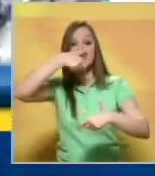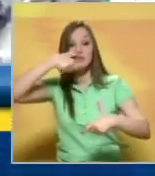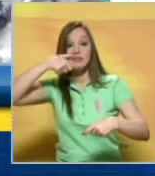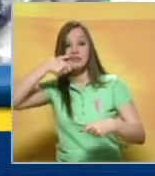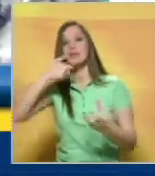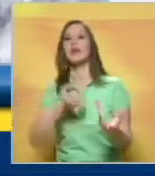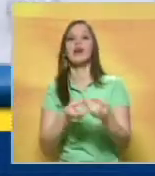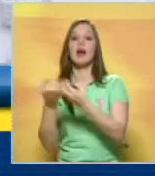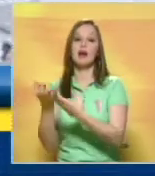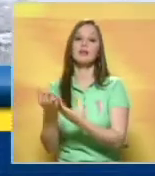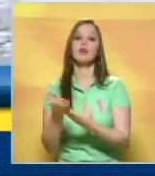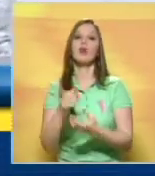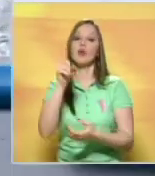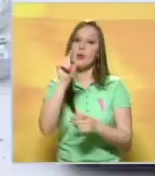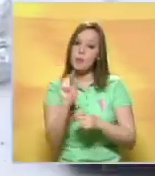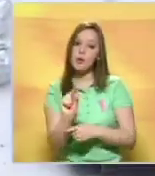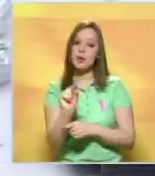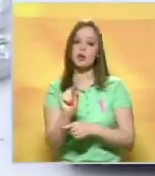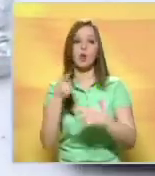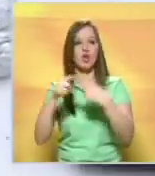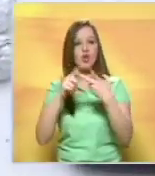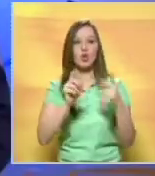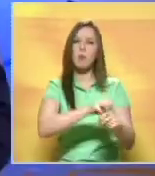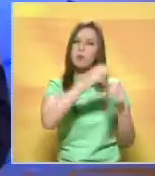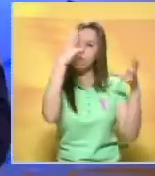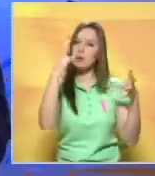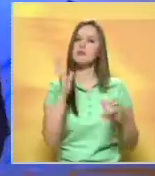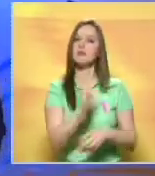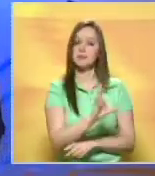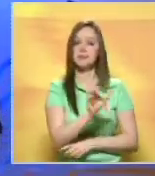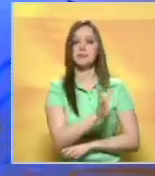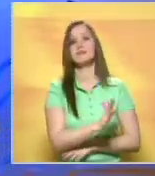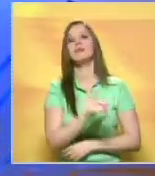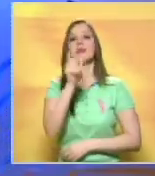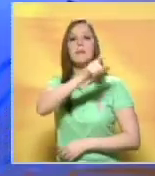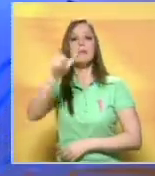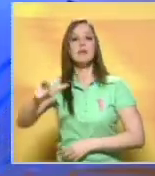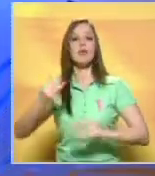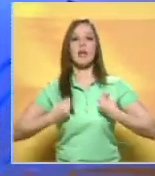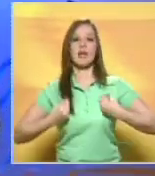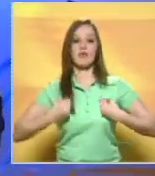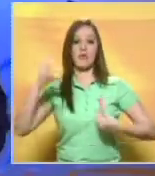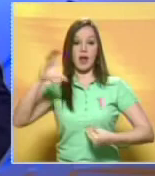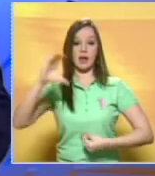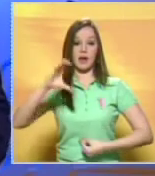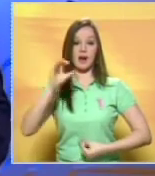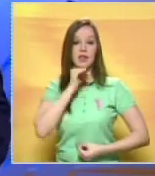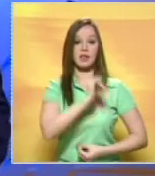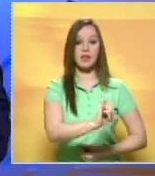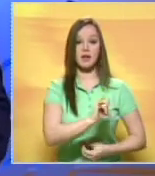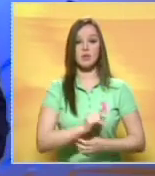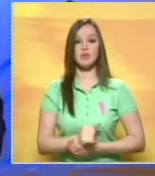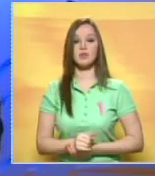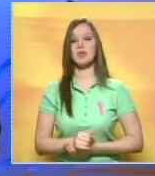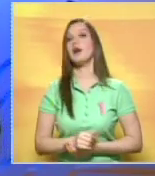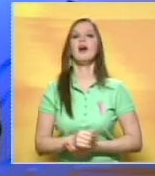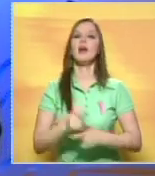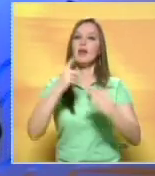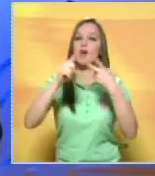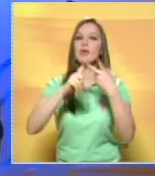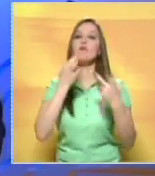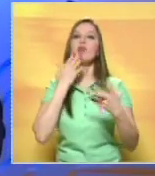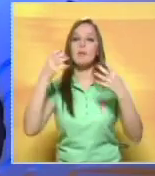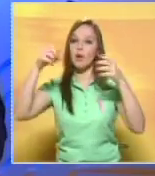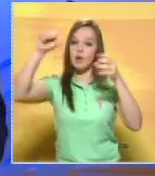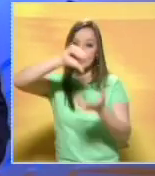menor cuantía y posesión de sustancias explosivas. Habitantes de la ciudad de Caracas denuncian que artículos de aseo personal como